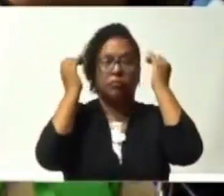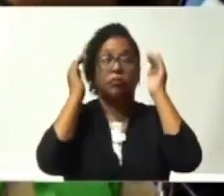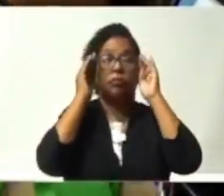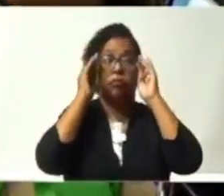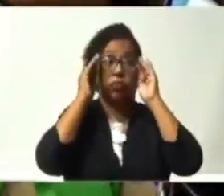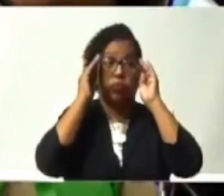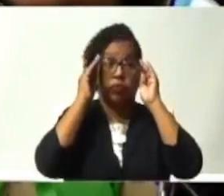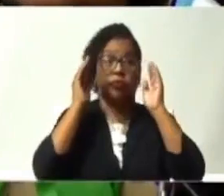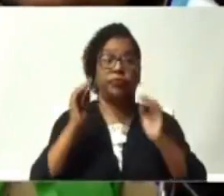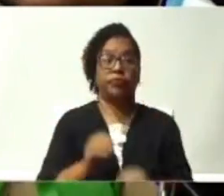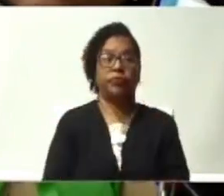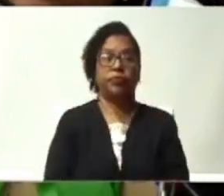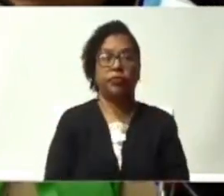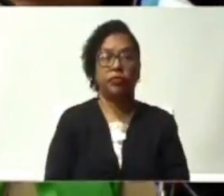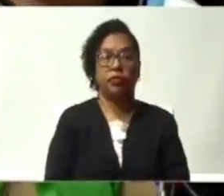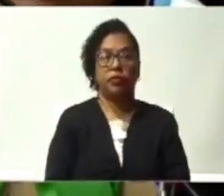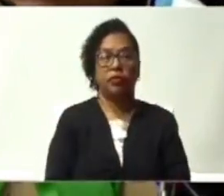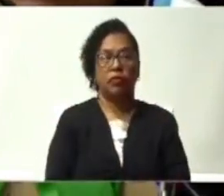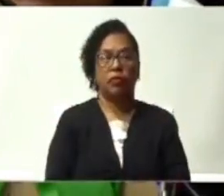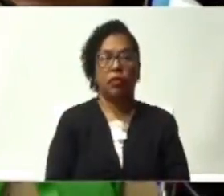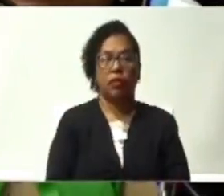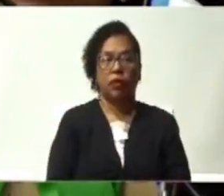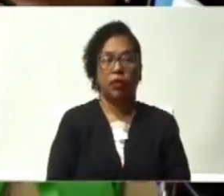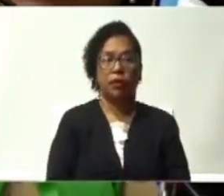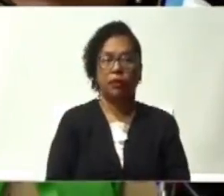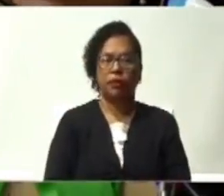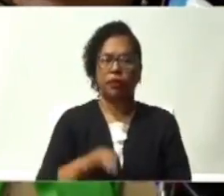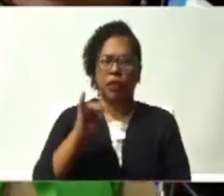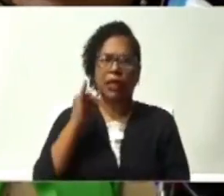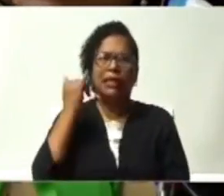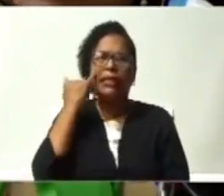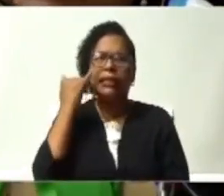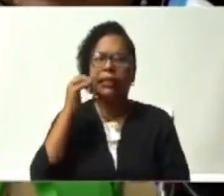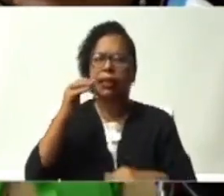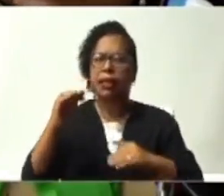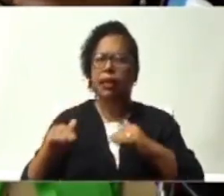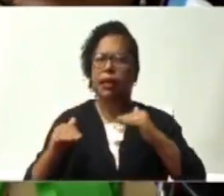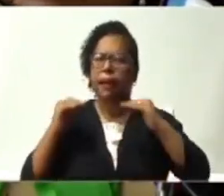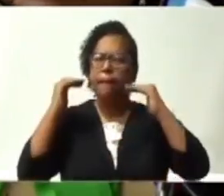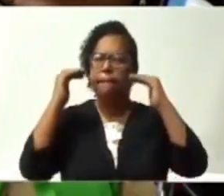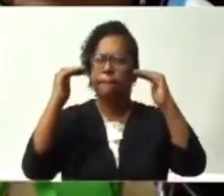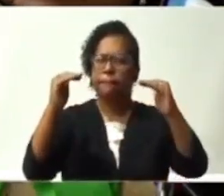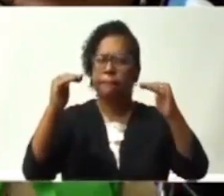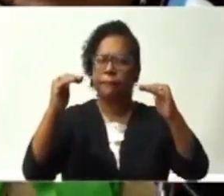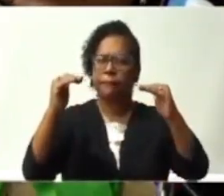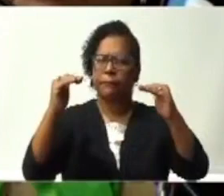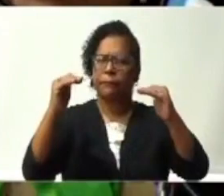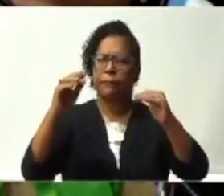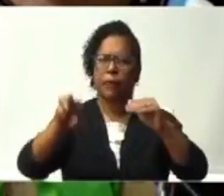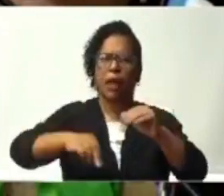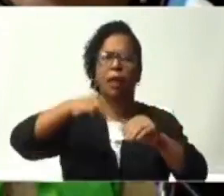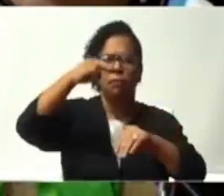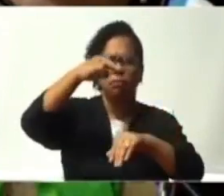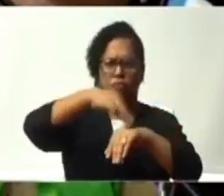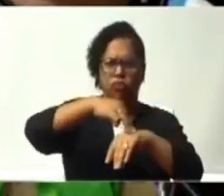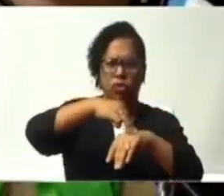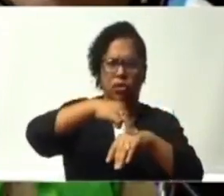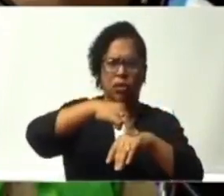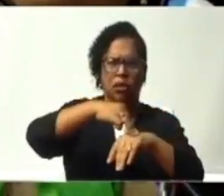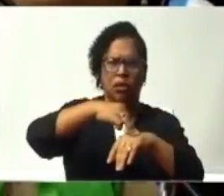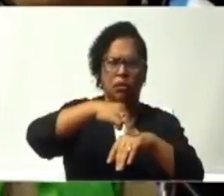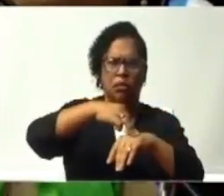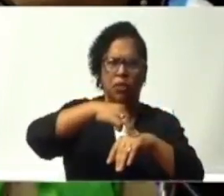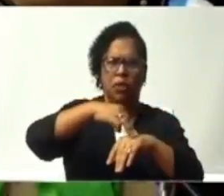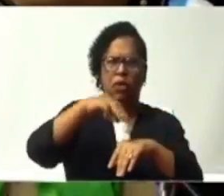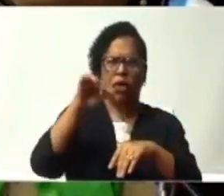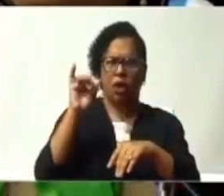el erario público la elevación de categoría de este distrito municipal a municipio. El colega Julio Fulcar me está